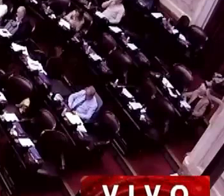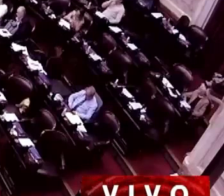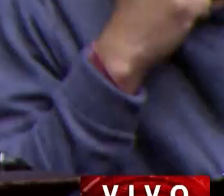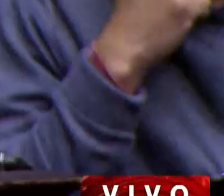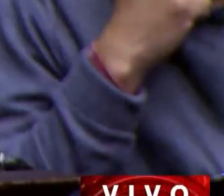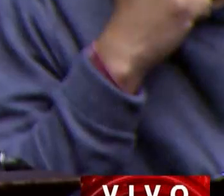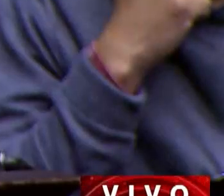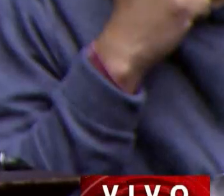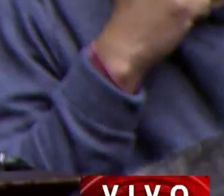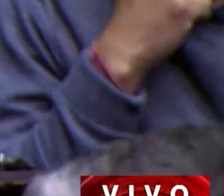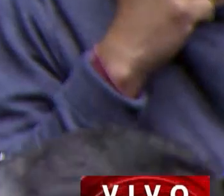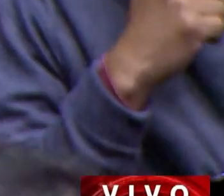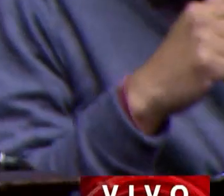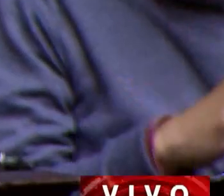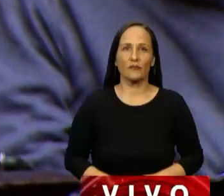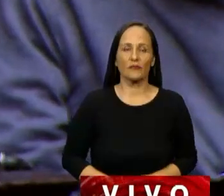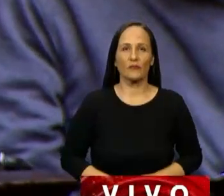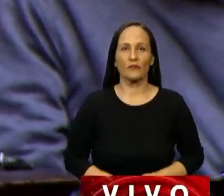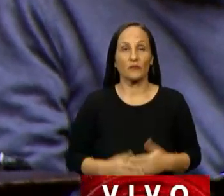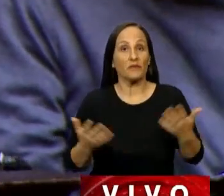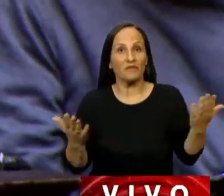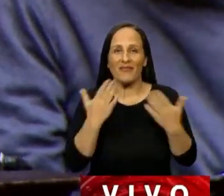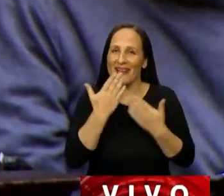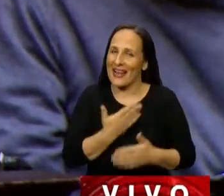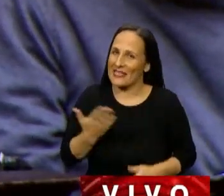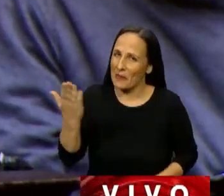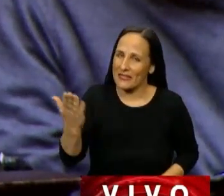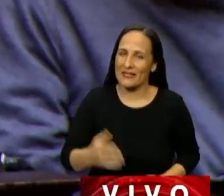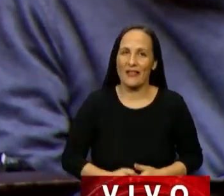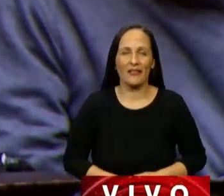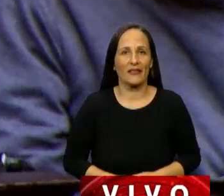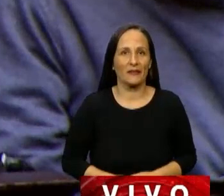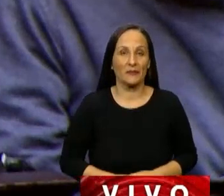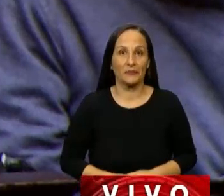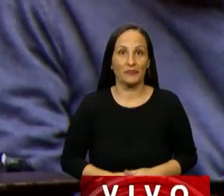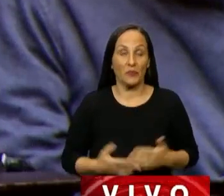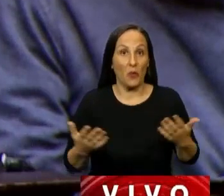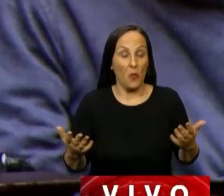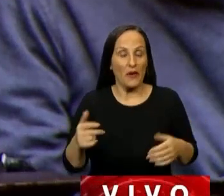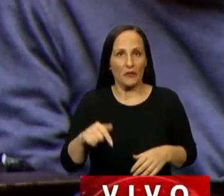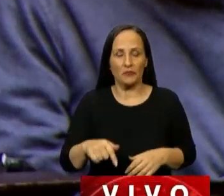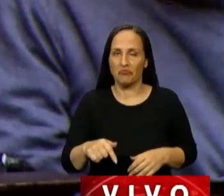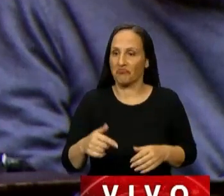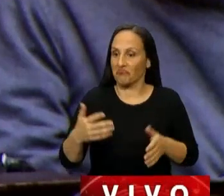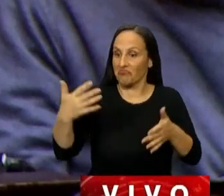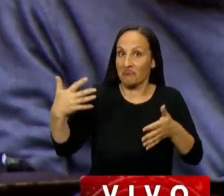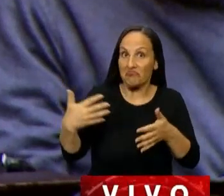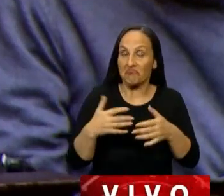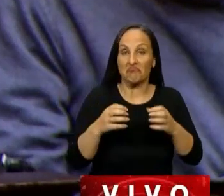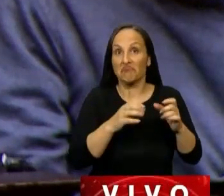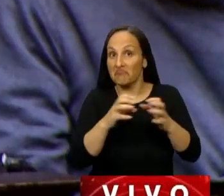Gracias, presidente. Bueno, como se ha señalado en el debate, creo